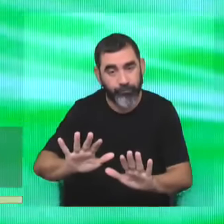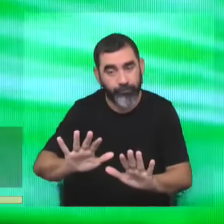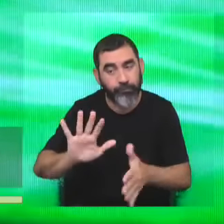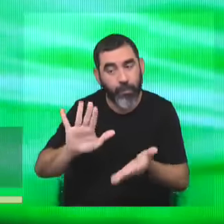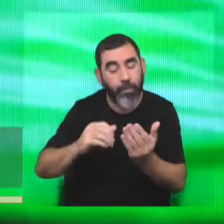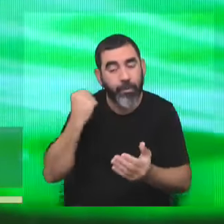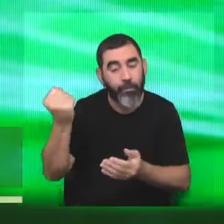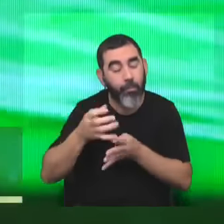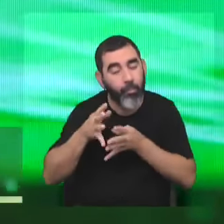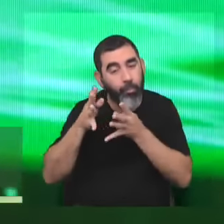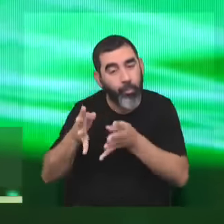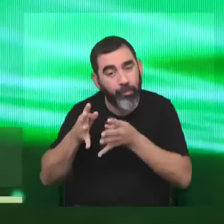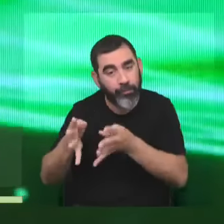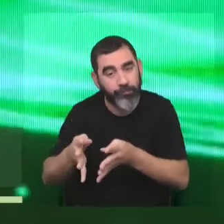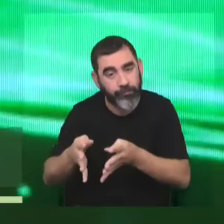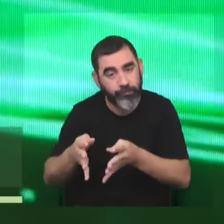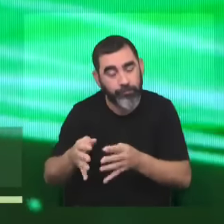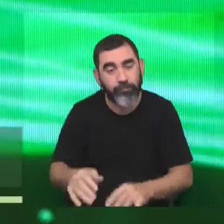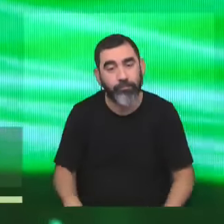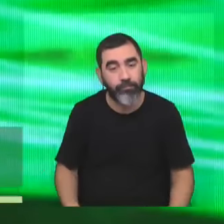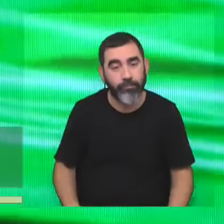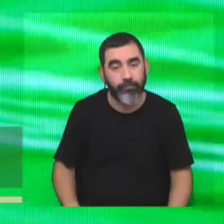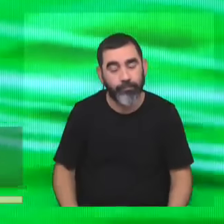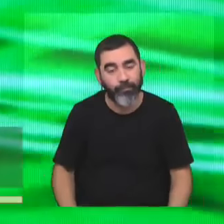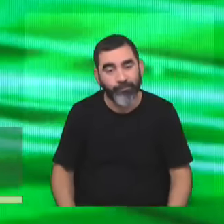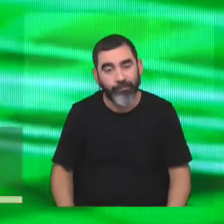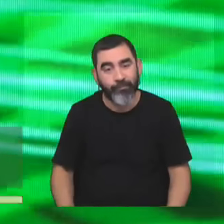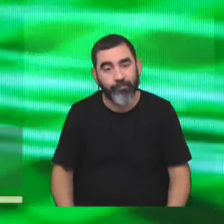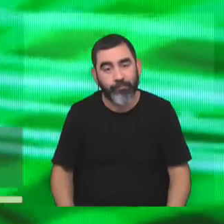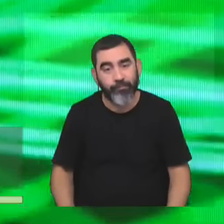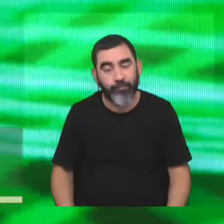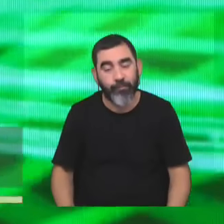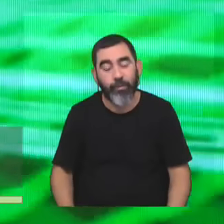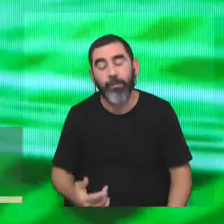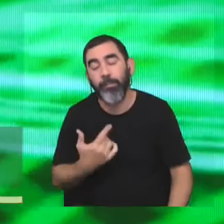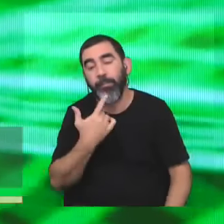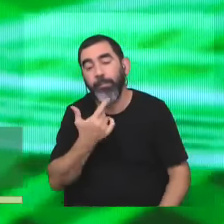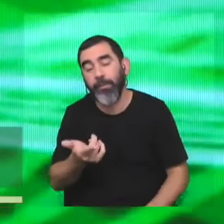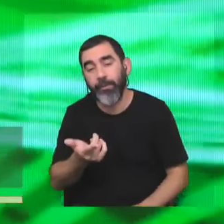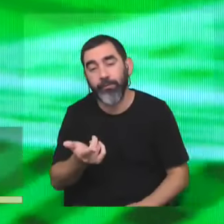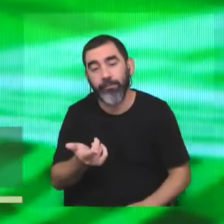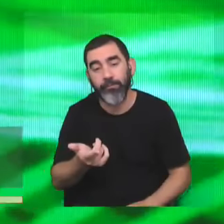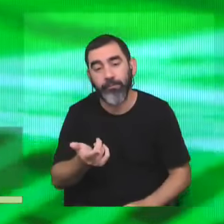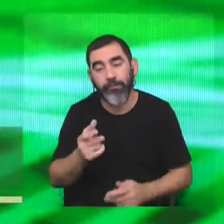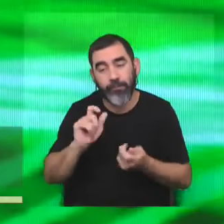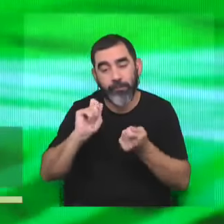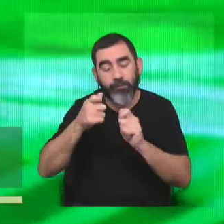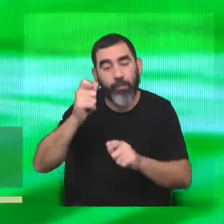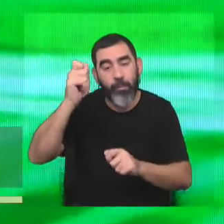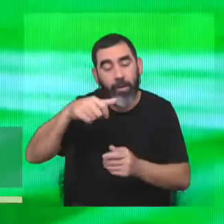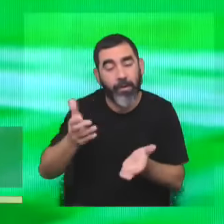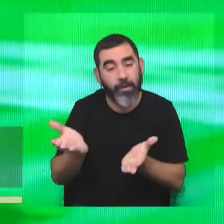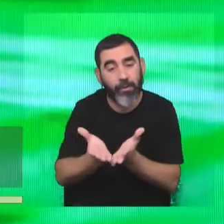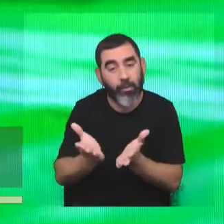importante y ahí es donde trabajamos muy en profundidad digamos con por ejemplo reformando planes de estudio